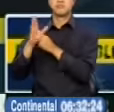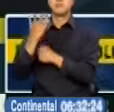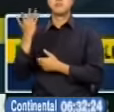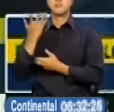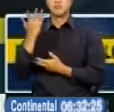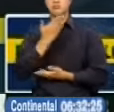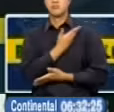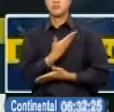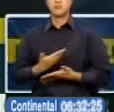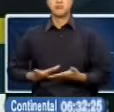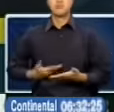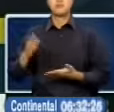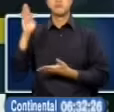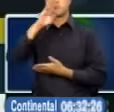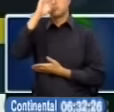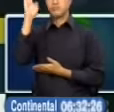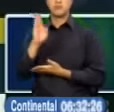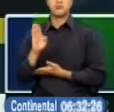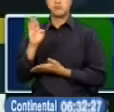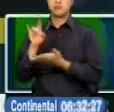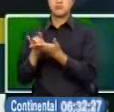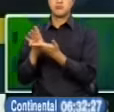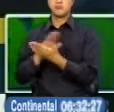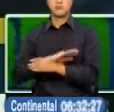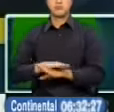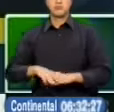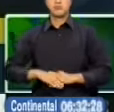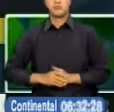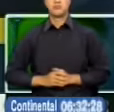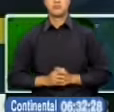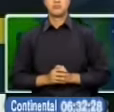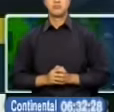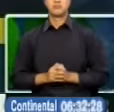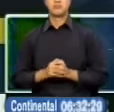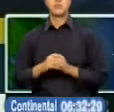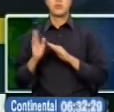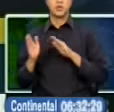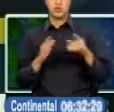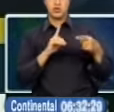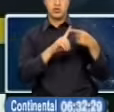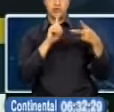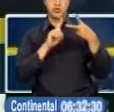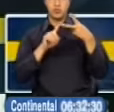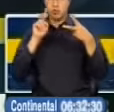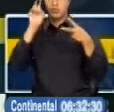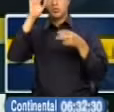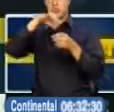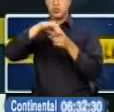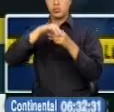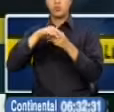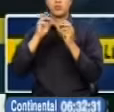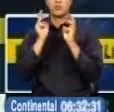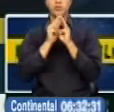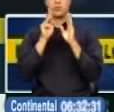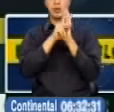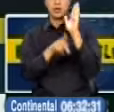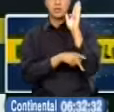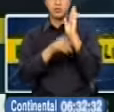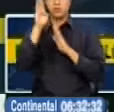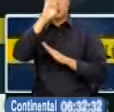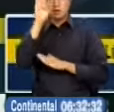presidenta de la república federativa de brasil en otra votación escena federal